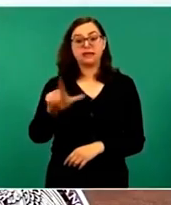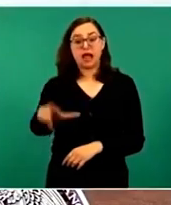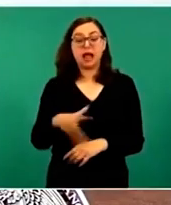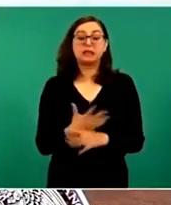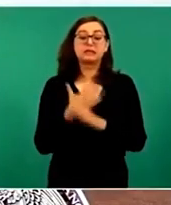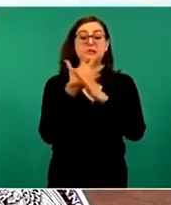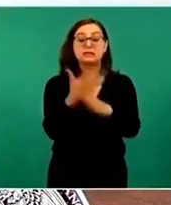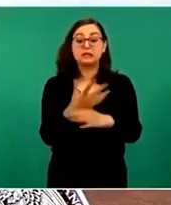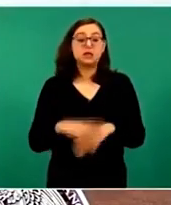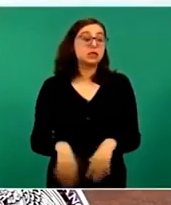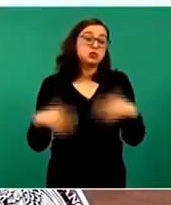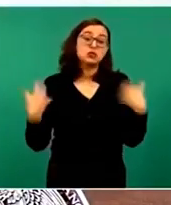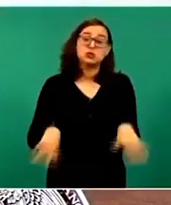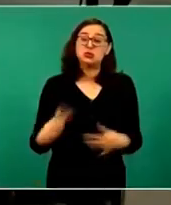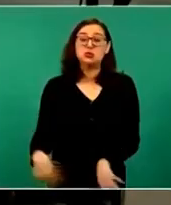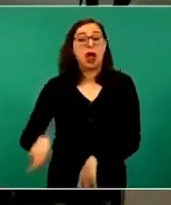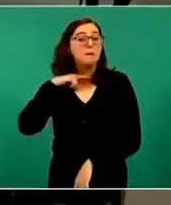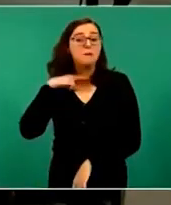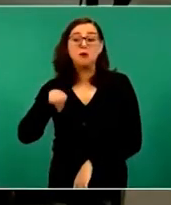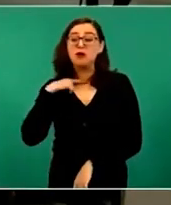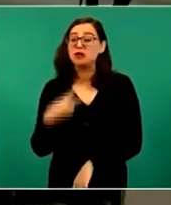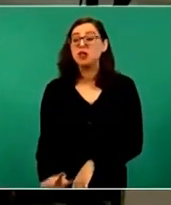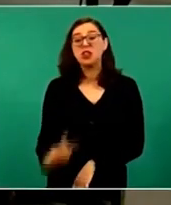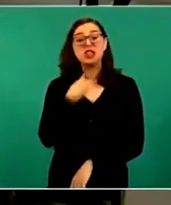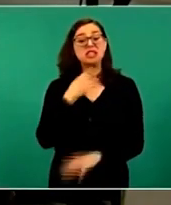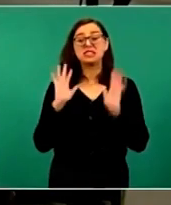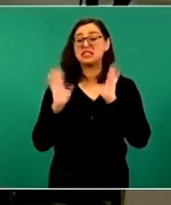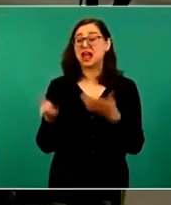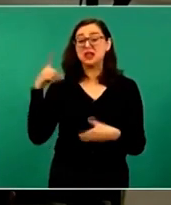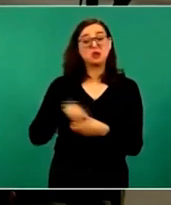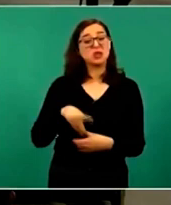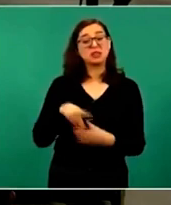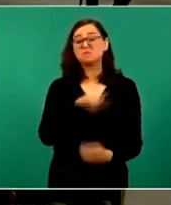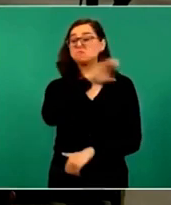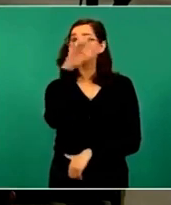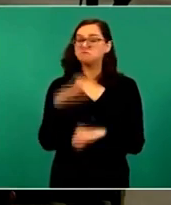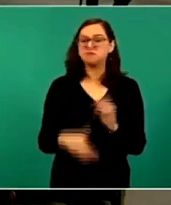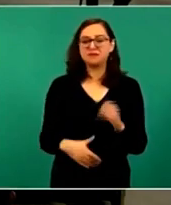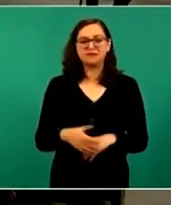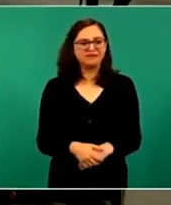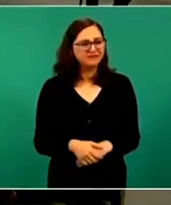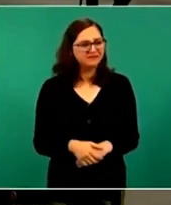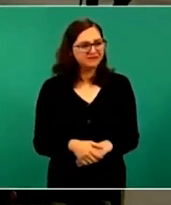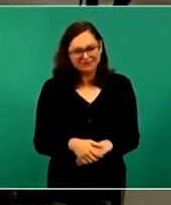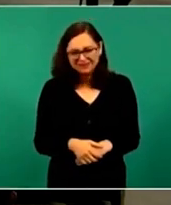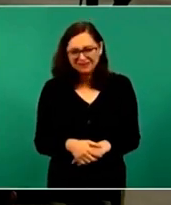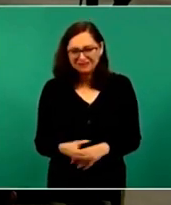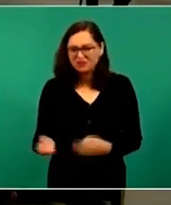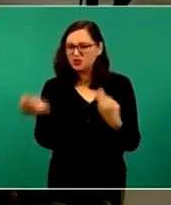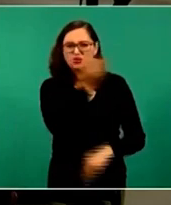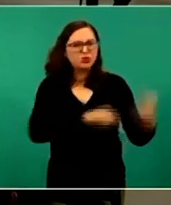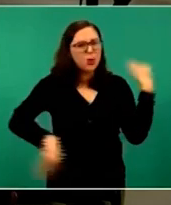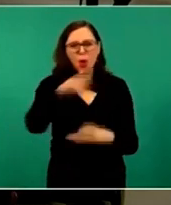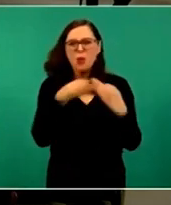pero no es verdad, todo es mentira. Las donaciones no van a sufrir cambios importantes.